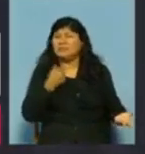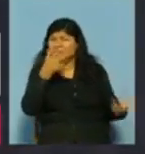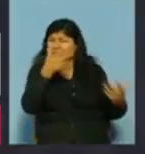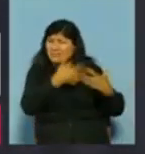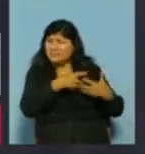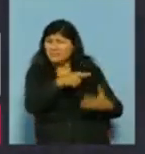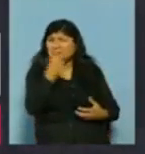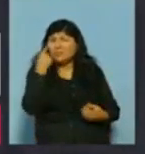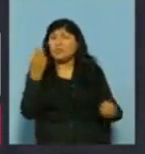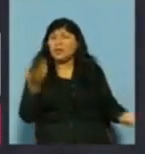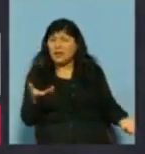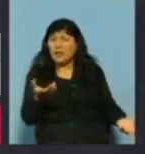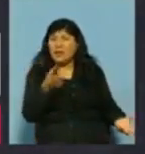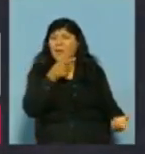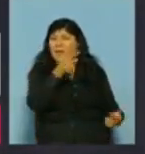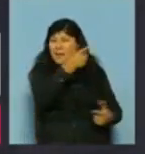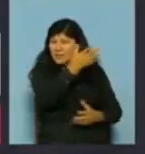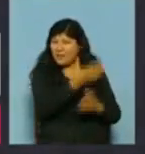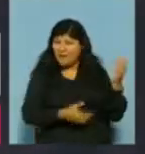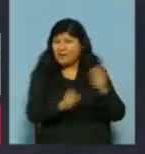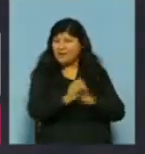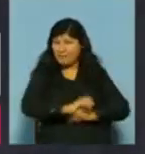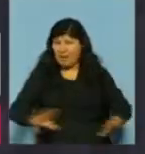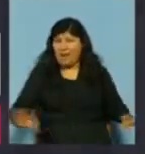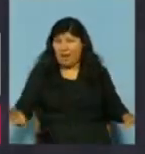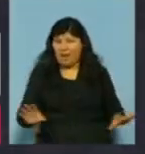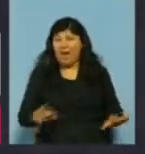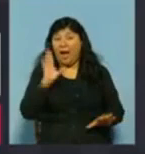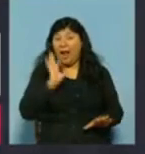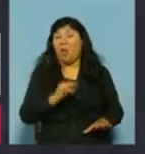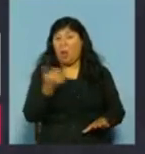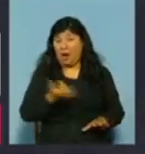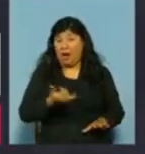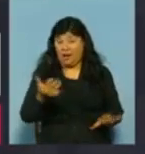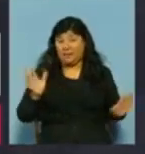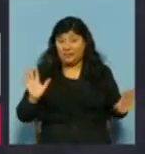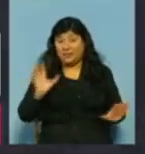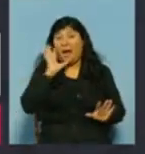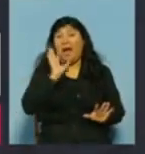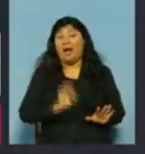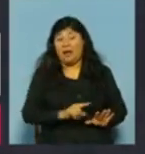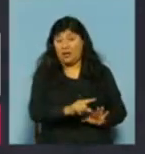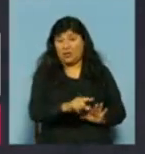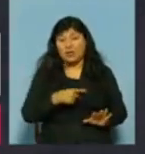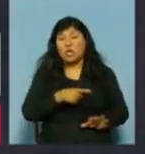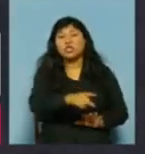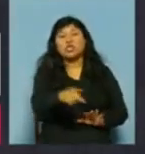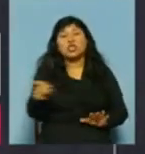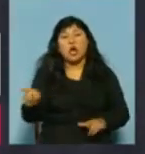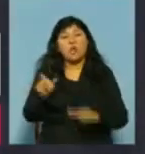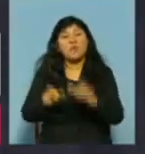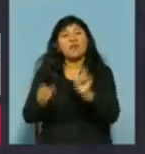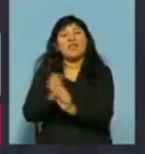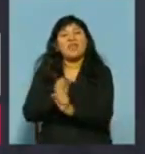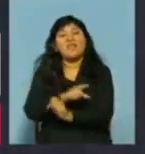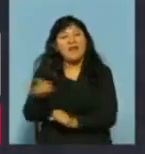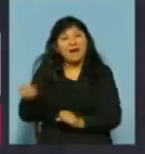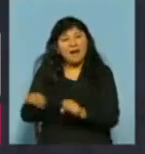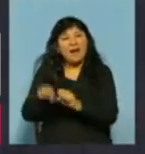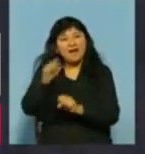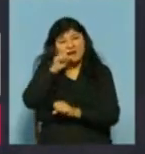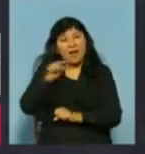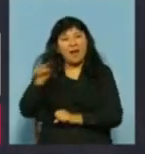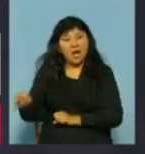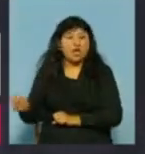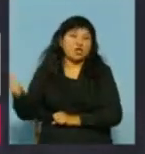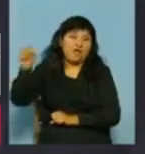Y como bien lo dijiste vos, Omar, todos mis compañeros del equipo, todos los trabajadores del canal son trabajadores, van, hacen su laburo, vuelven